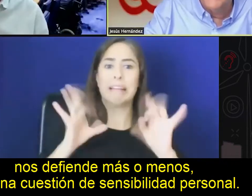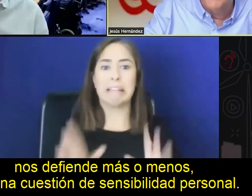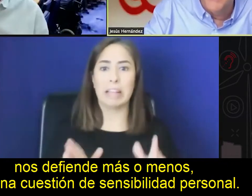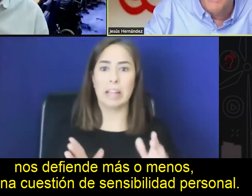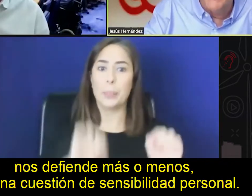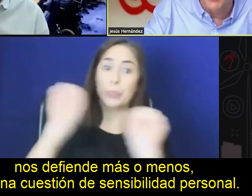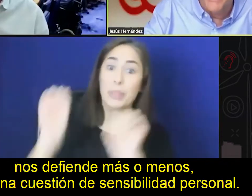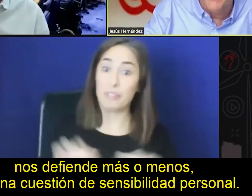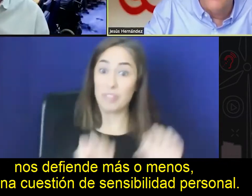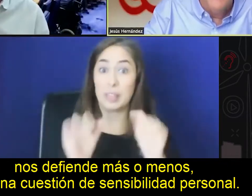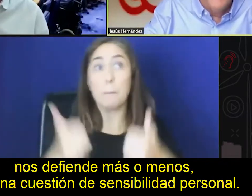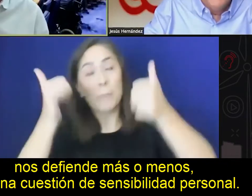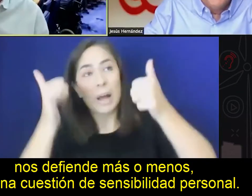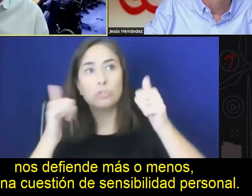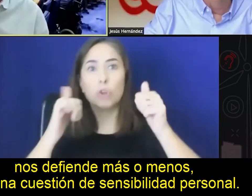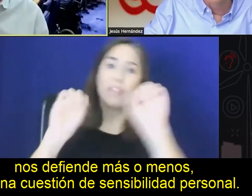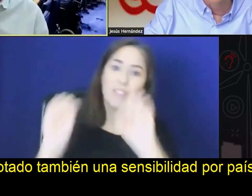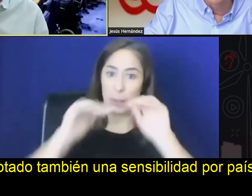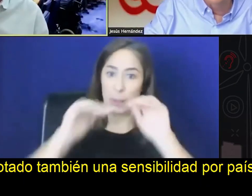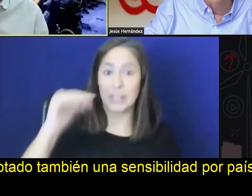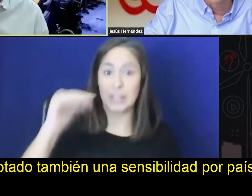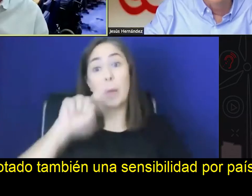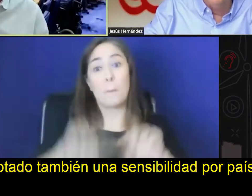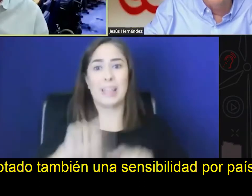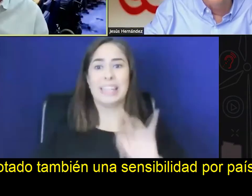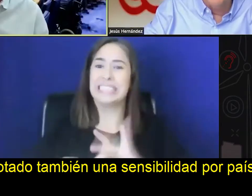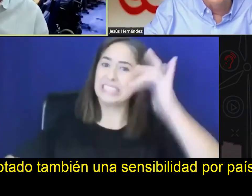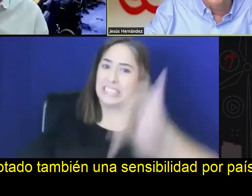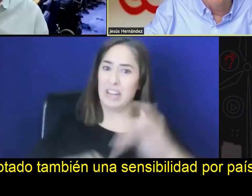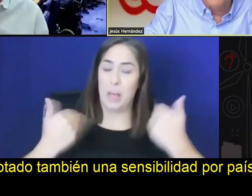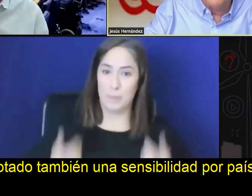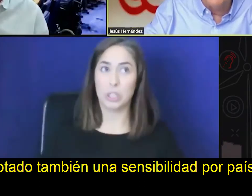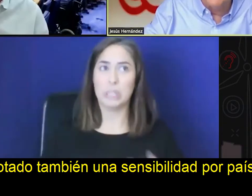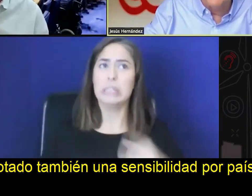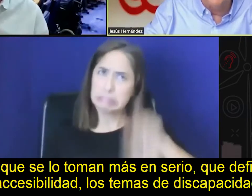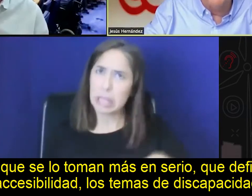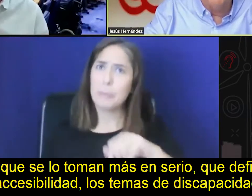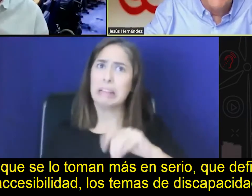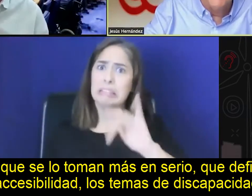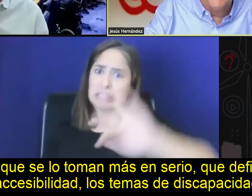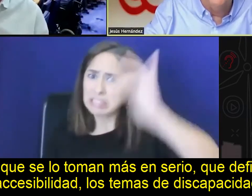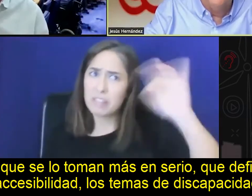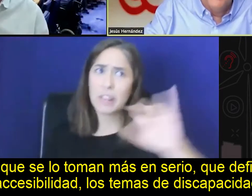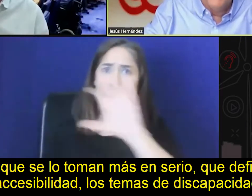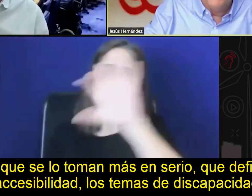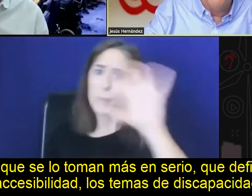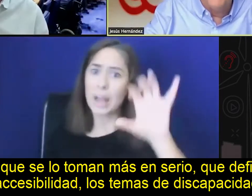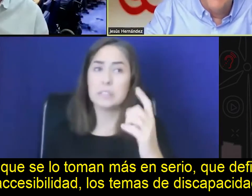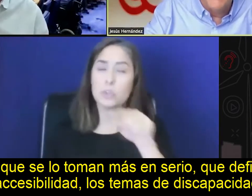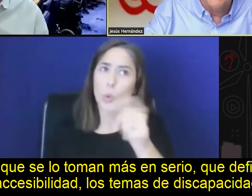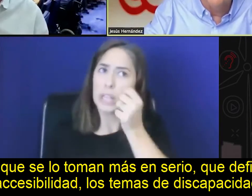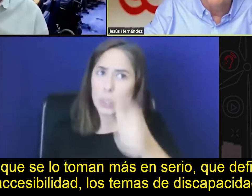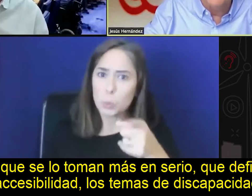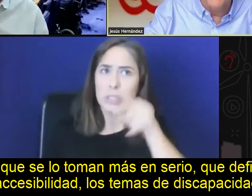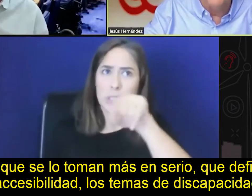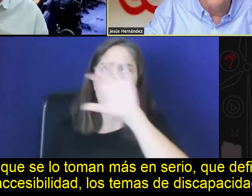de sensibilidad personal, ¿no? ¿Has notado también una sensibilidad por país? ¿Hay países que se lo toman más en serio, que defienden